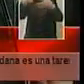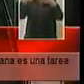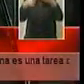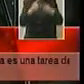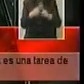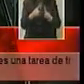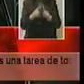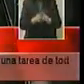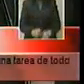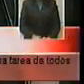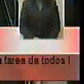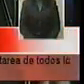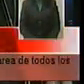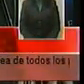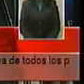etcétera.